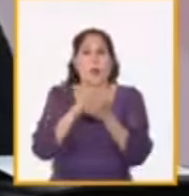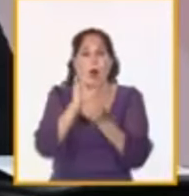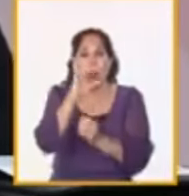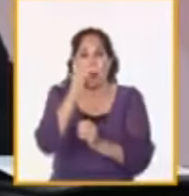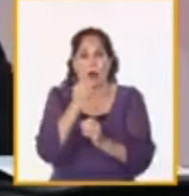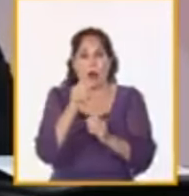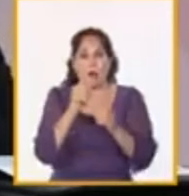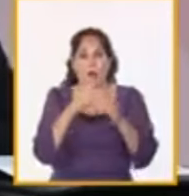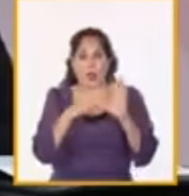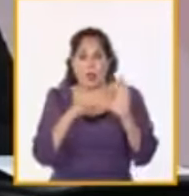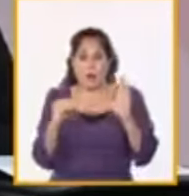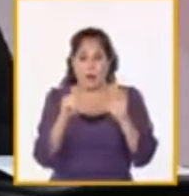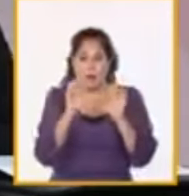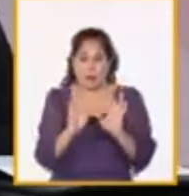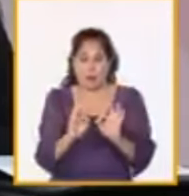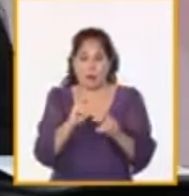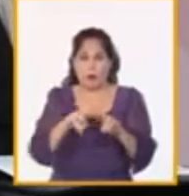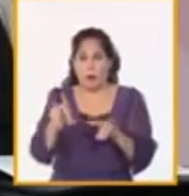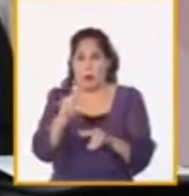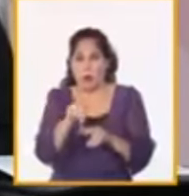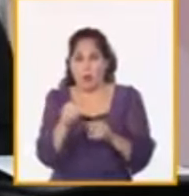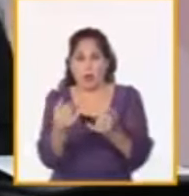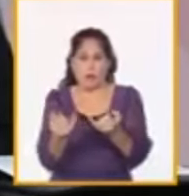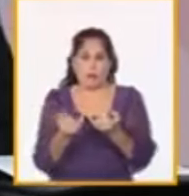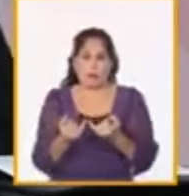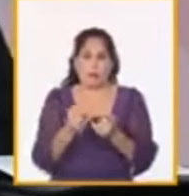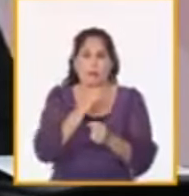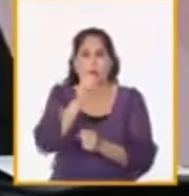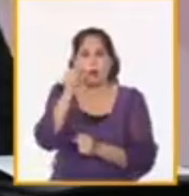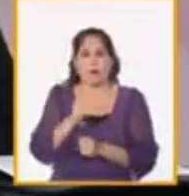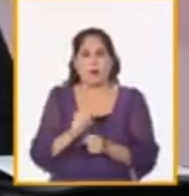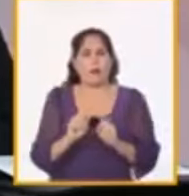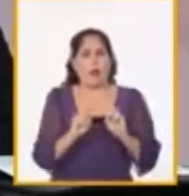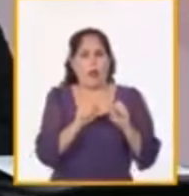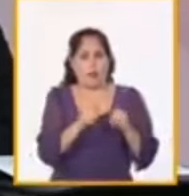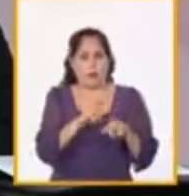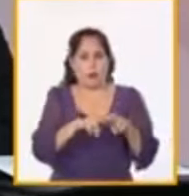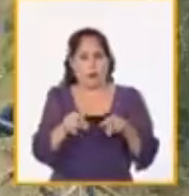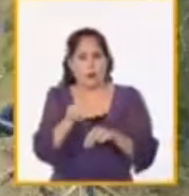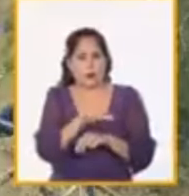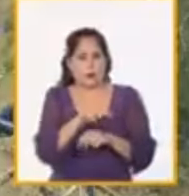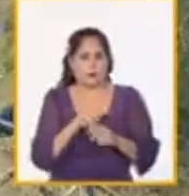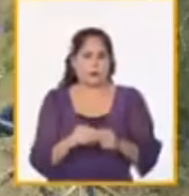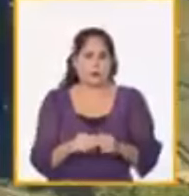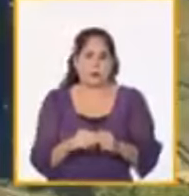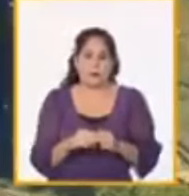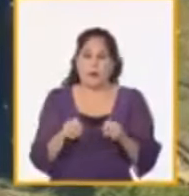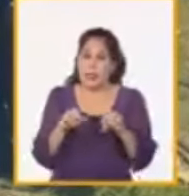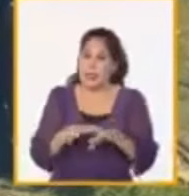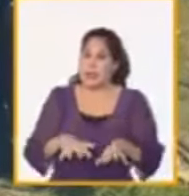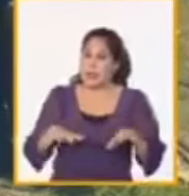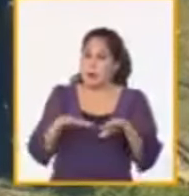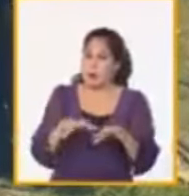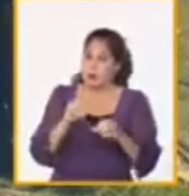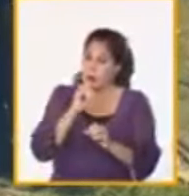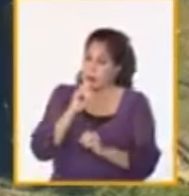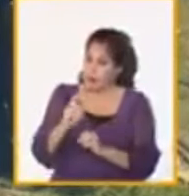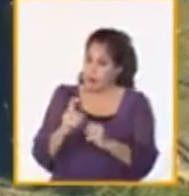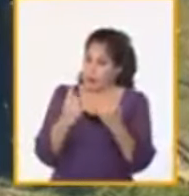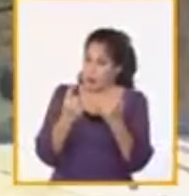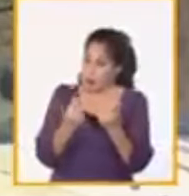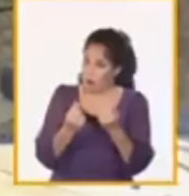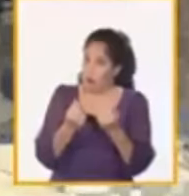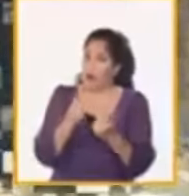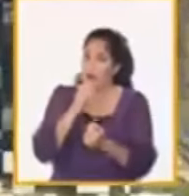allí, el reporte de Jordani Rodríguez Laurencio para nuestra mesa redonda. En medio de la tensa situación económica que